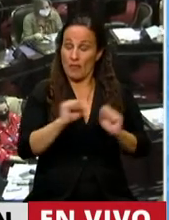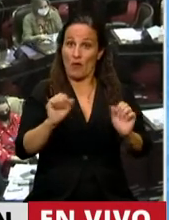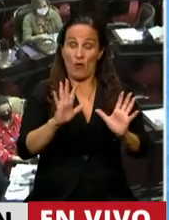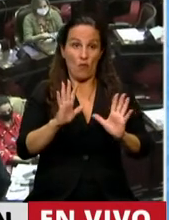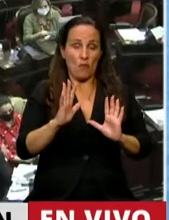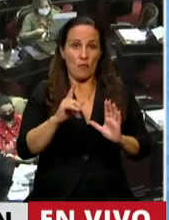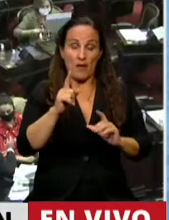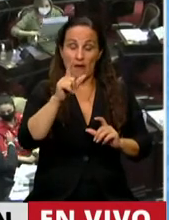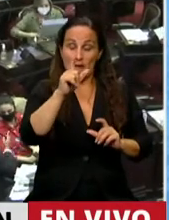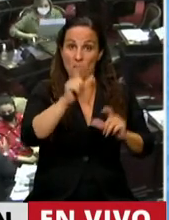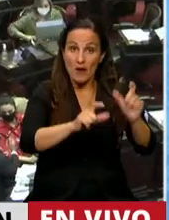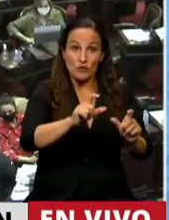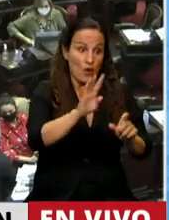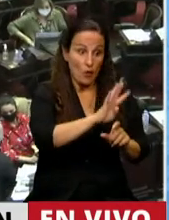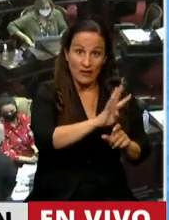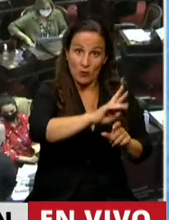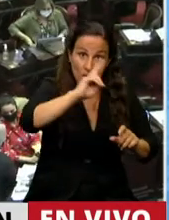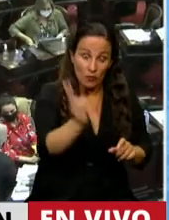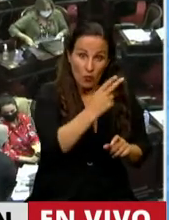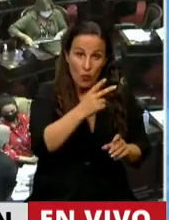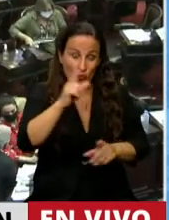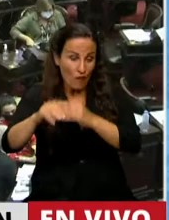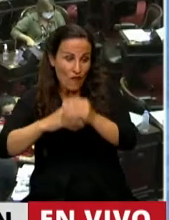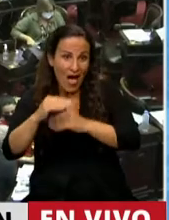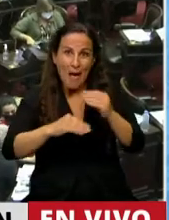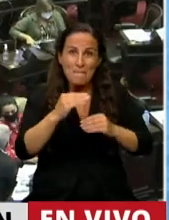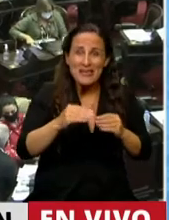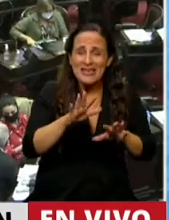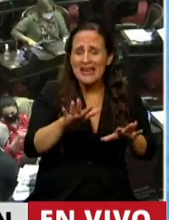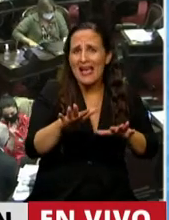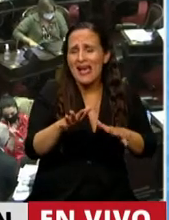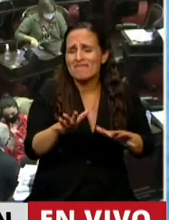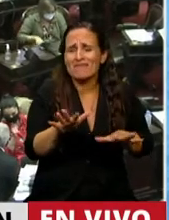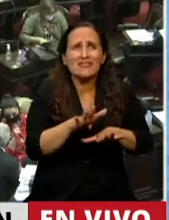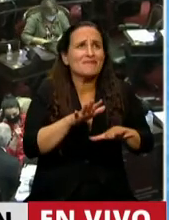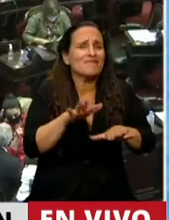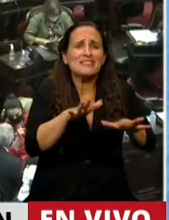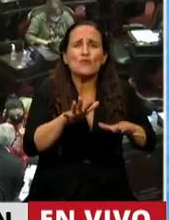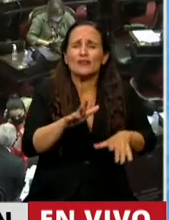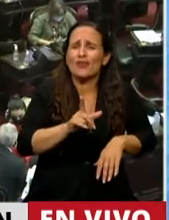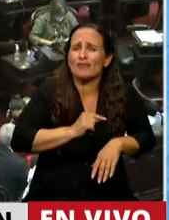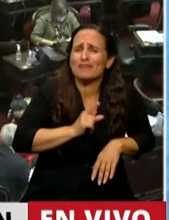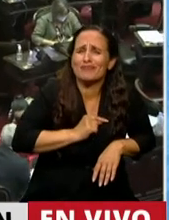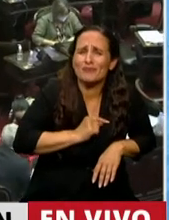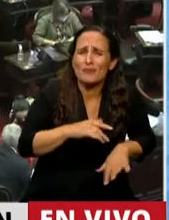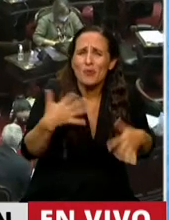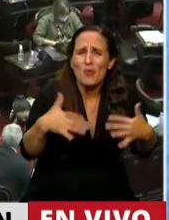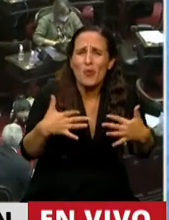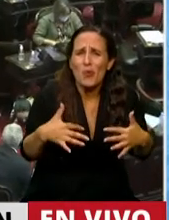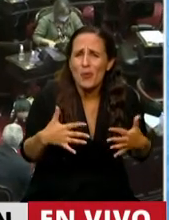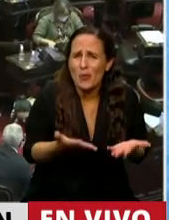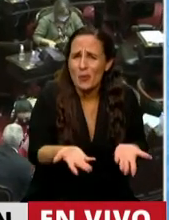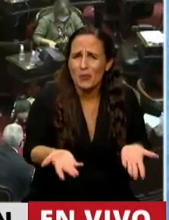familiares de los 44 tripulantes se encontraron con la situación más dolorosa y ante la pregunta menos